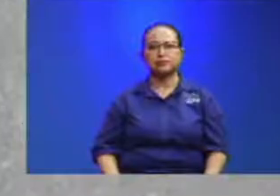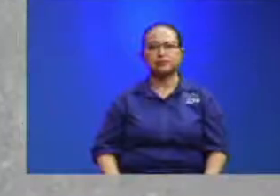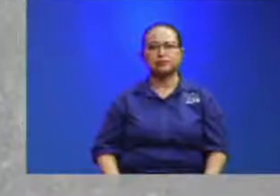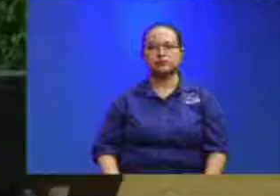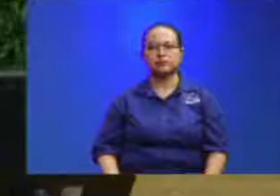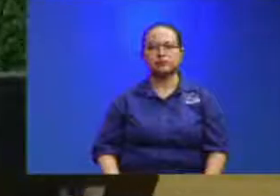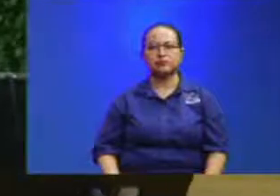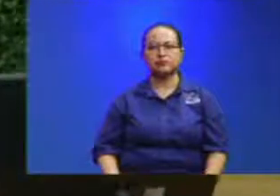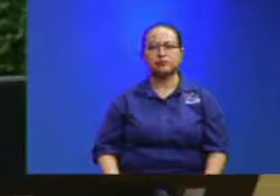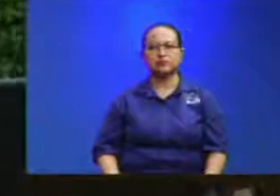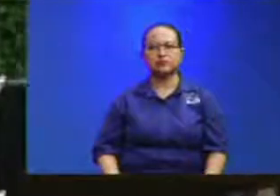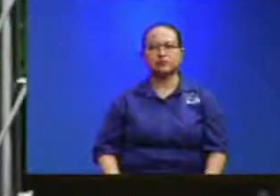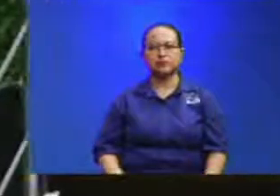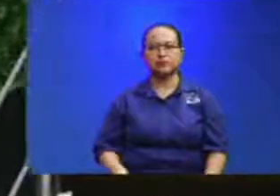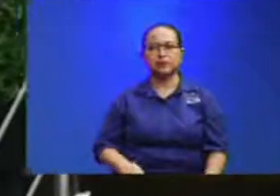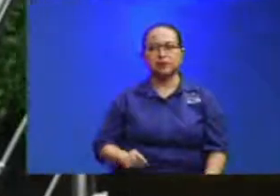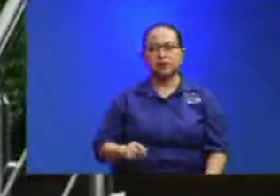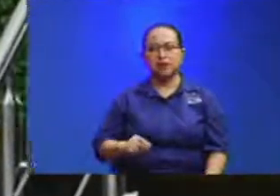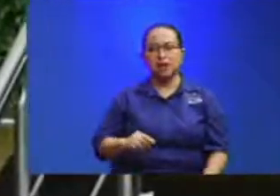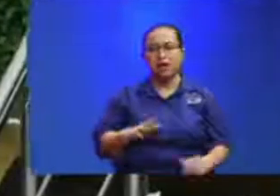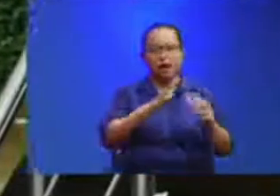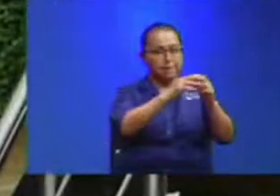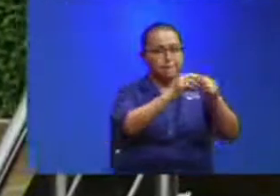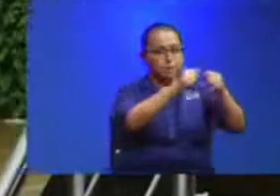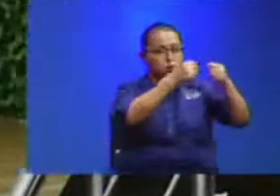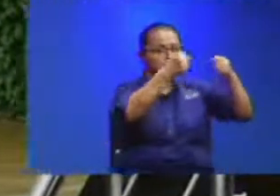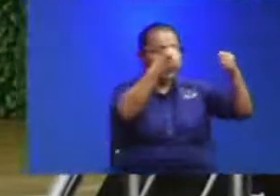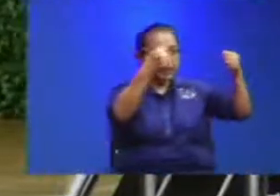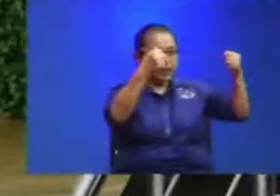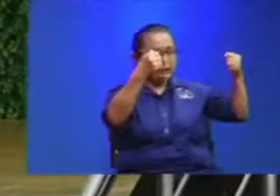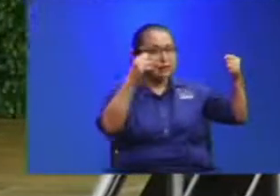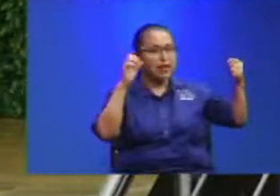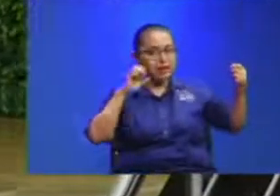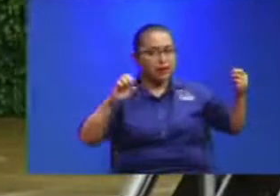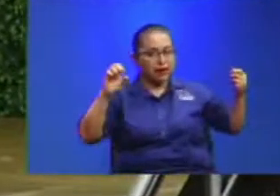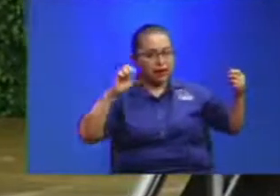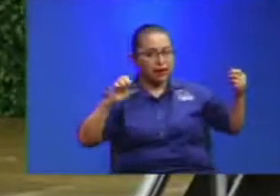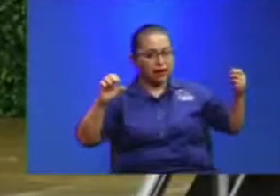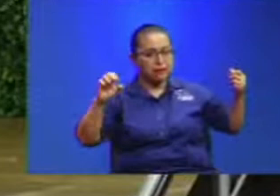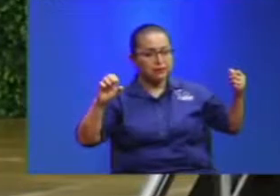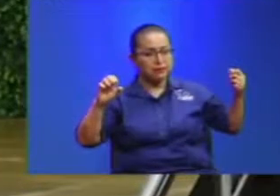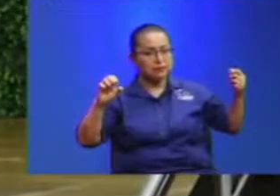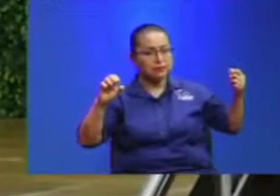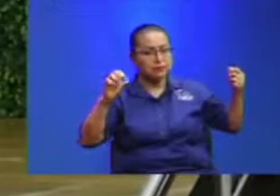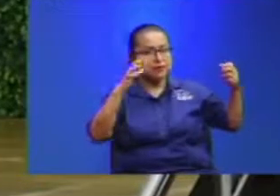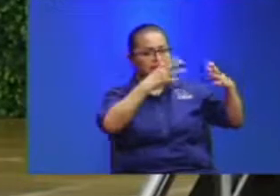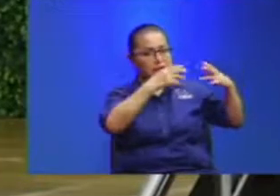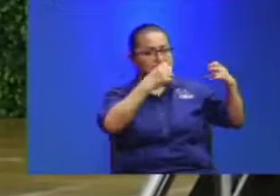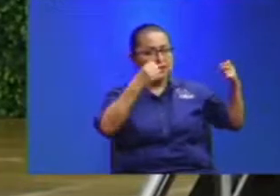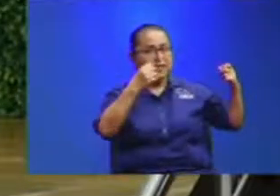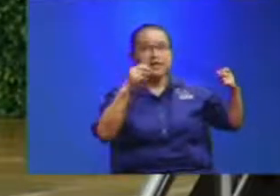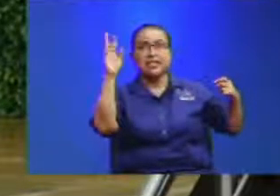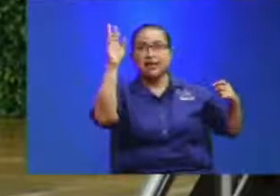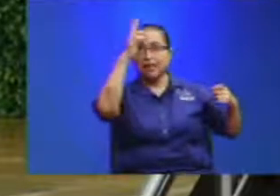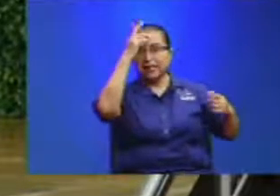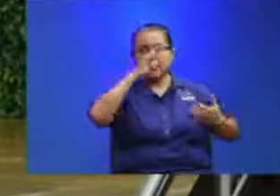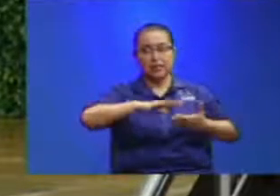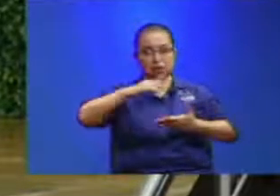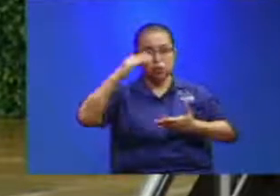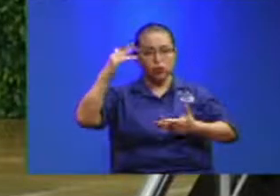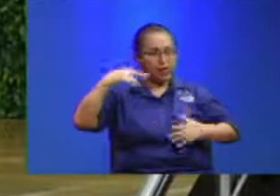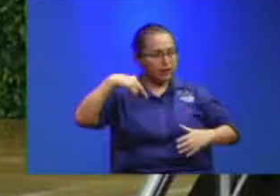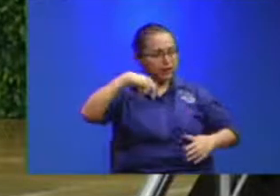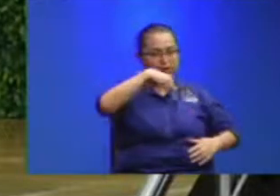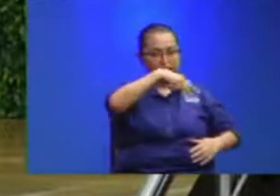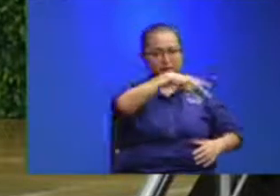alzados vosotras o puertas eternas y entrar a este rey de gloria quien es